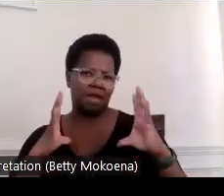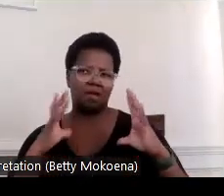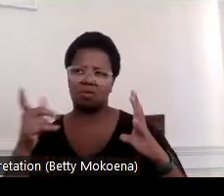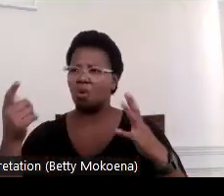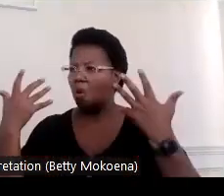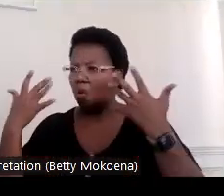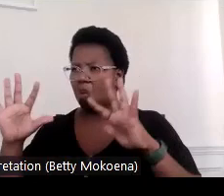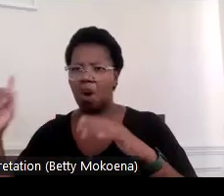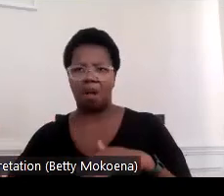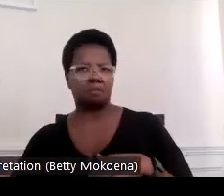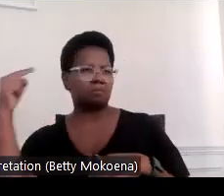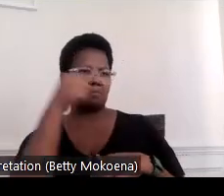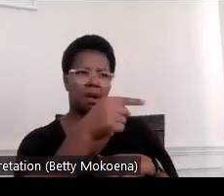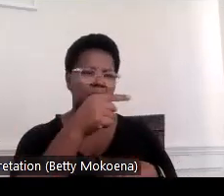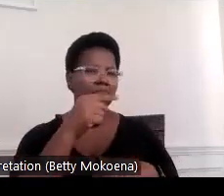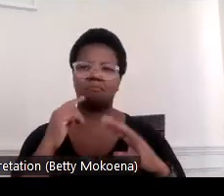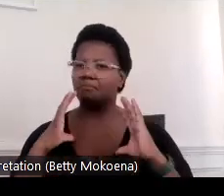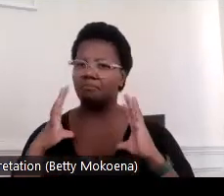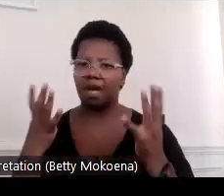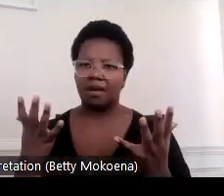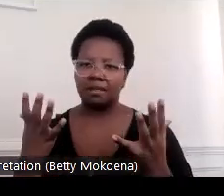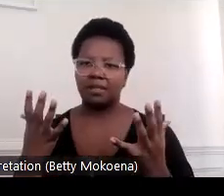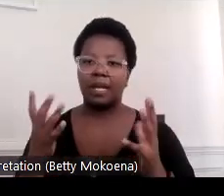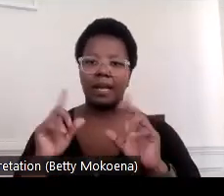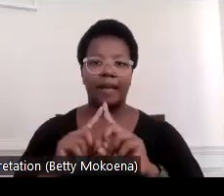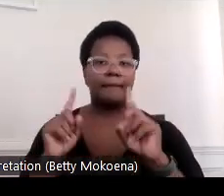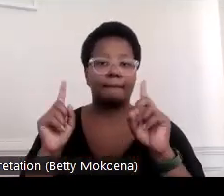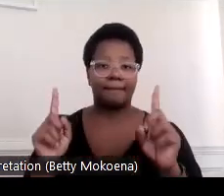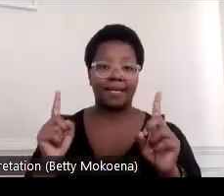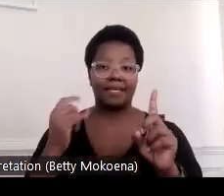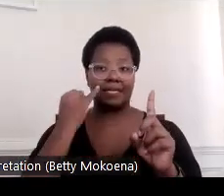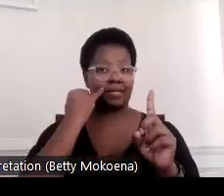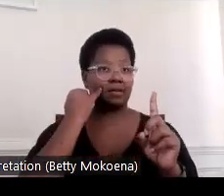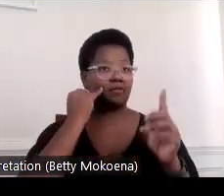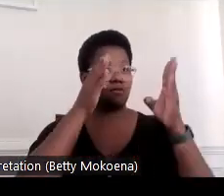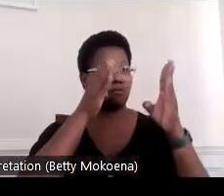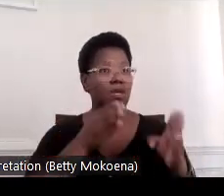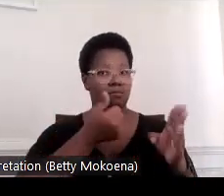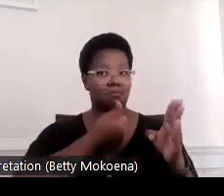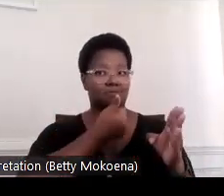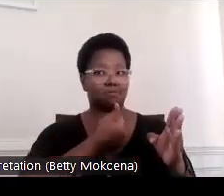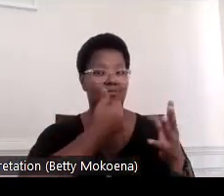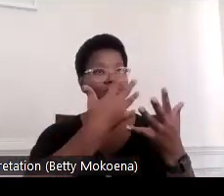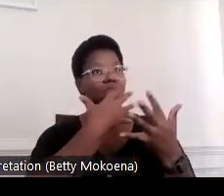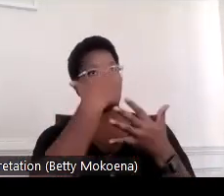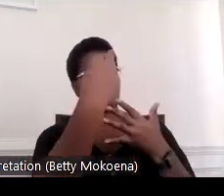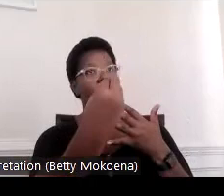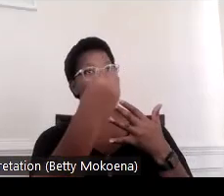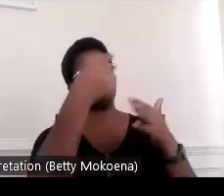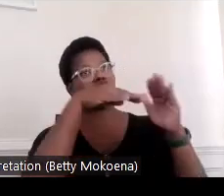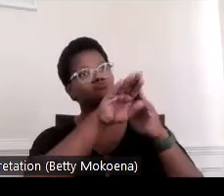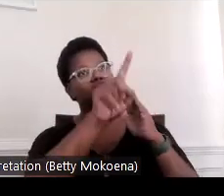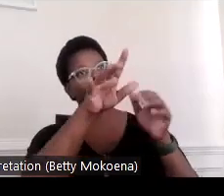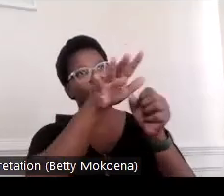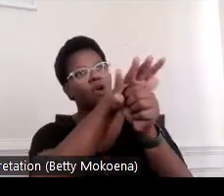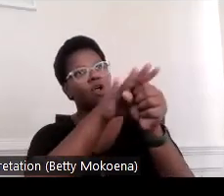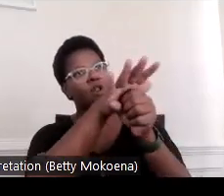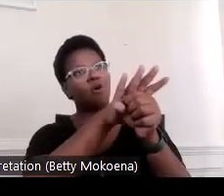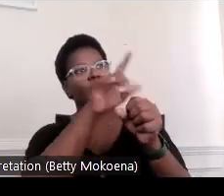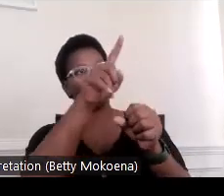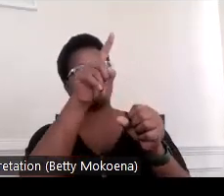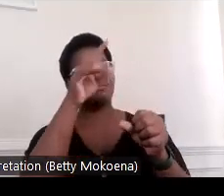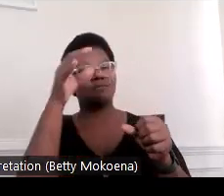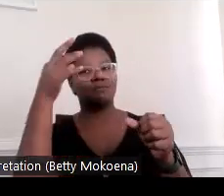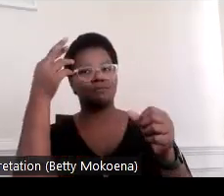razón o tal vez no quiera dejar la casa pero si es individuo tiene la voluntad y quiere